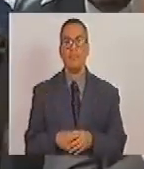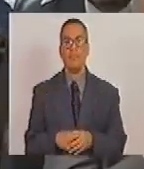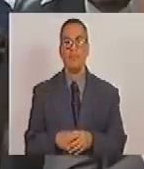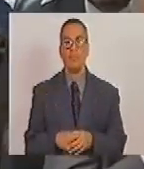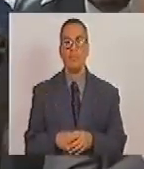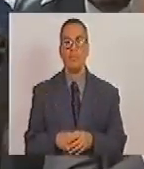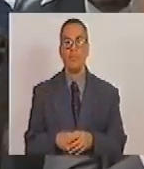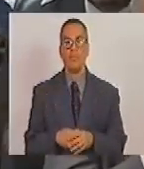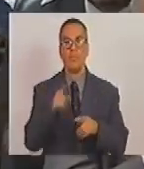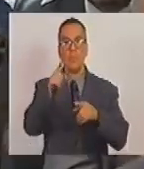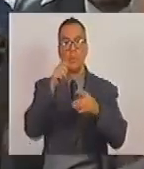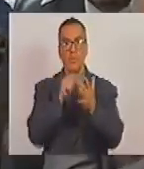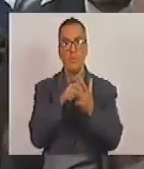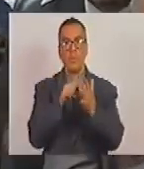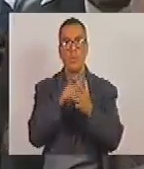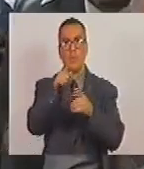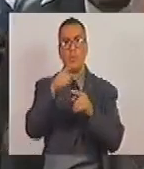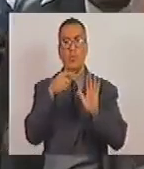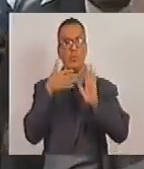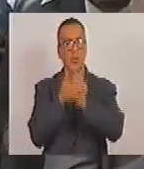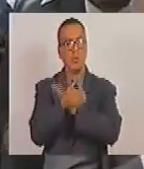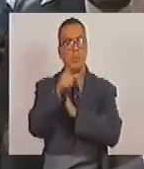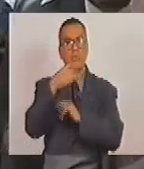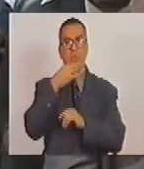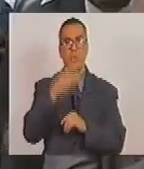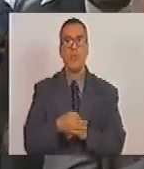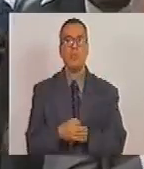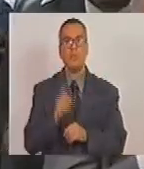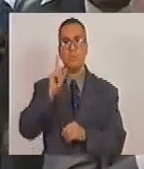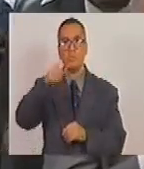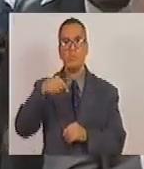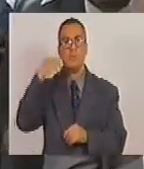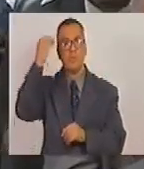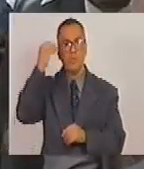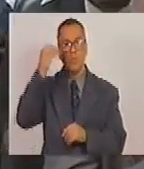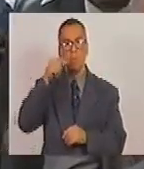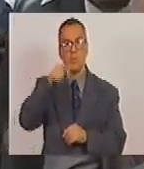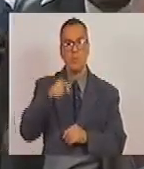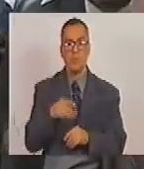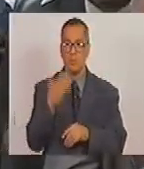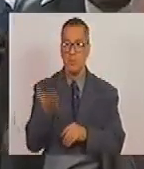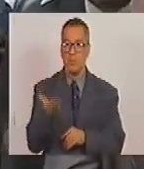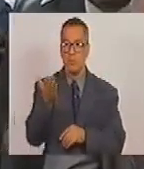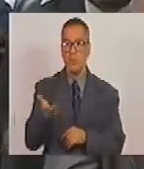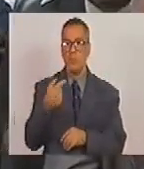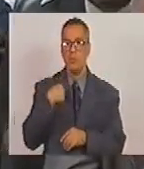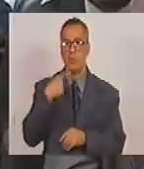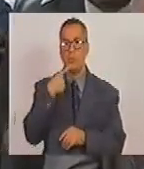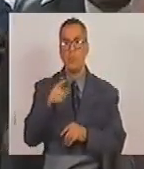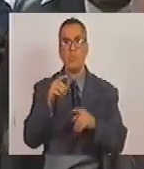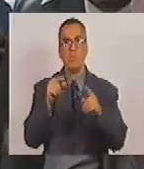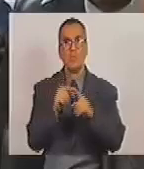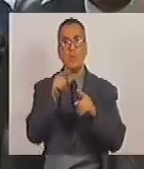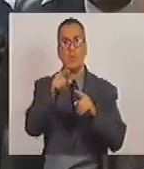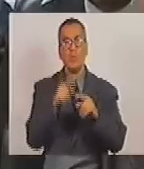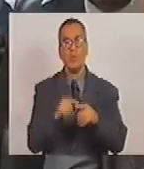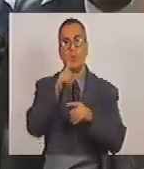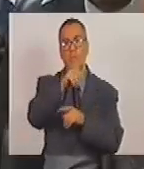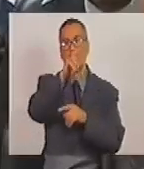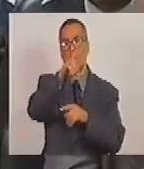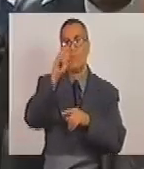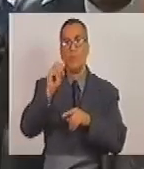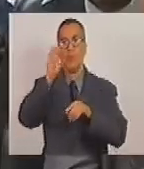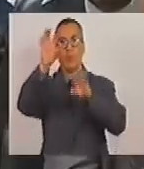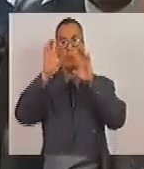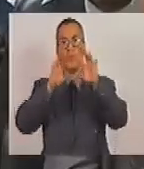como un punto significativo que también consideramos que debe resaltarse de la declaración de estos 120